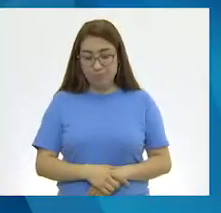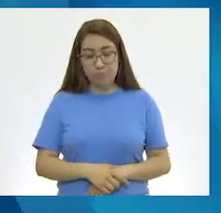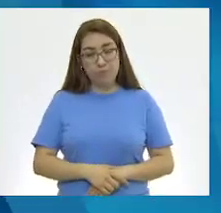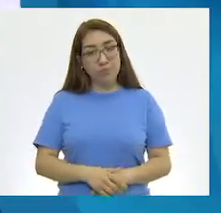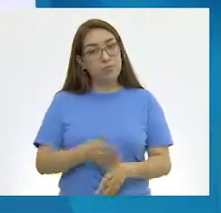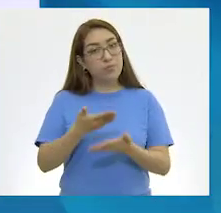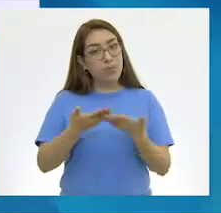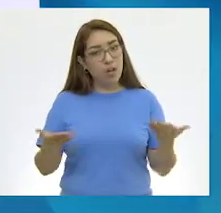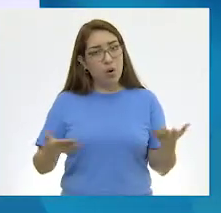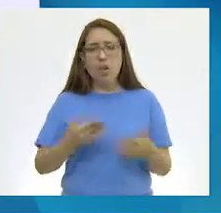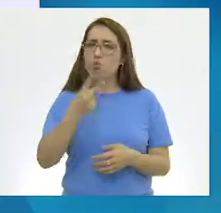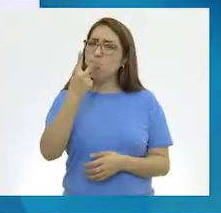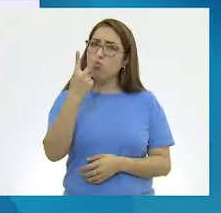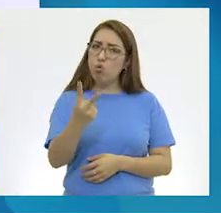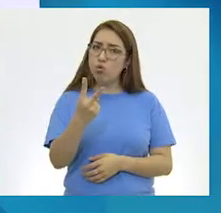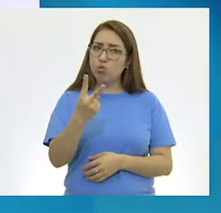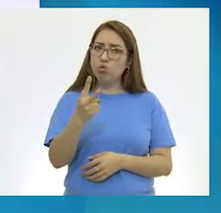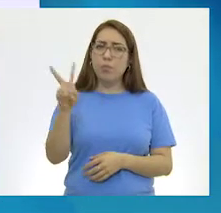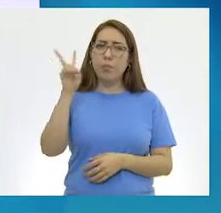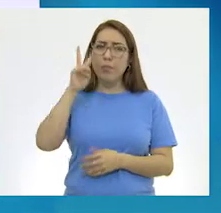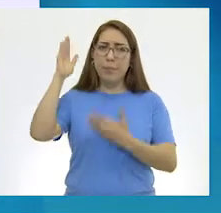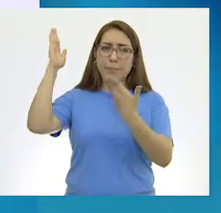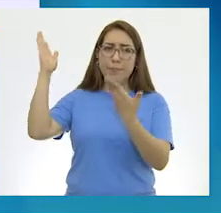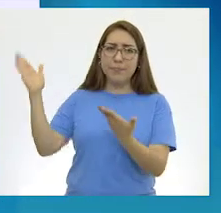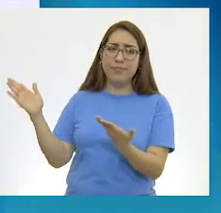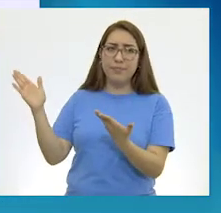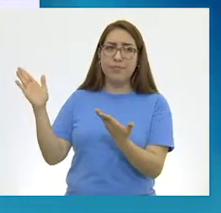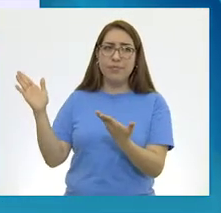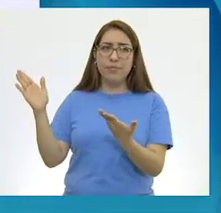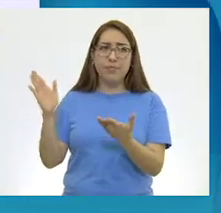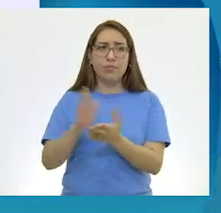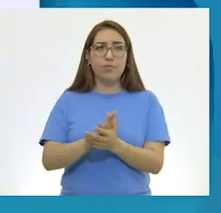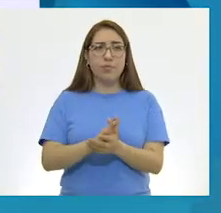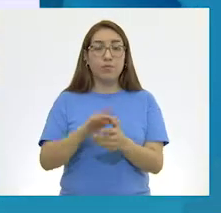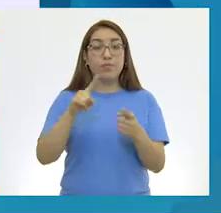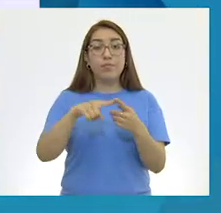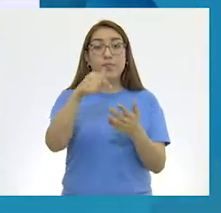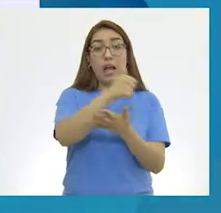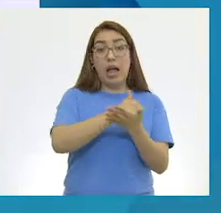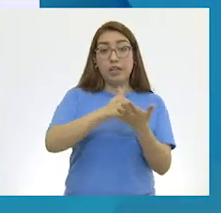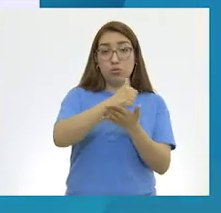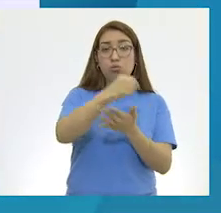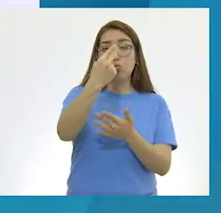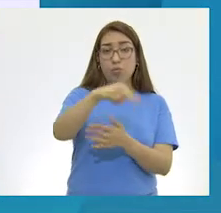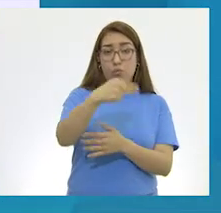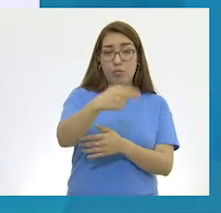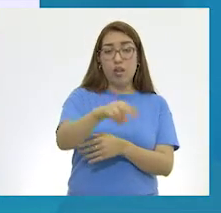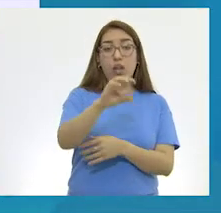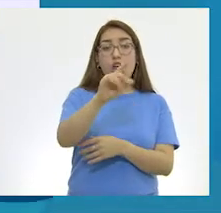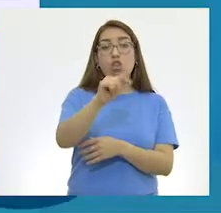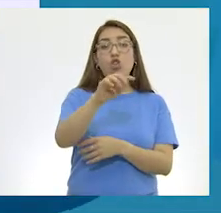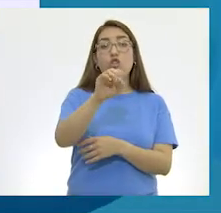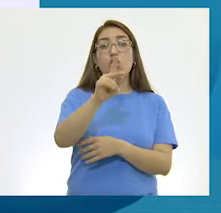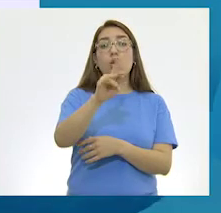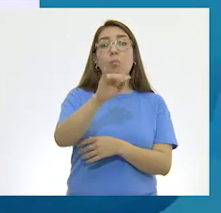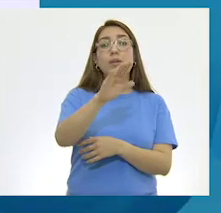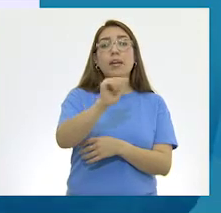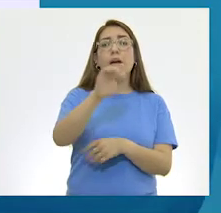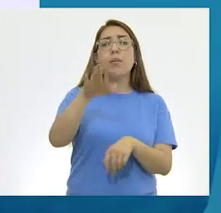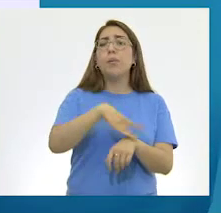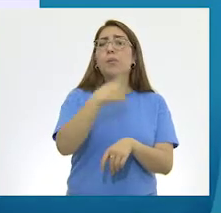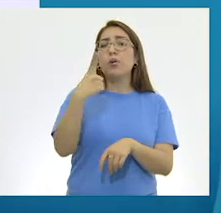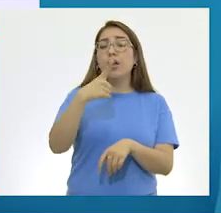Ahora tenemos dos, como podrán observar. La oración en azul es la tópica, ajá, ya que representa la idea